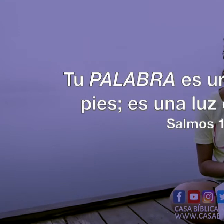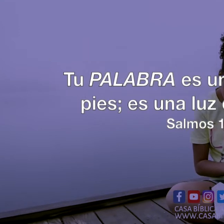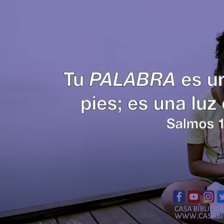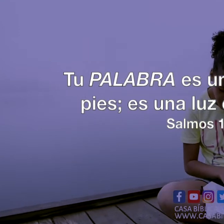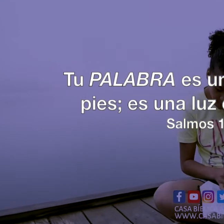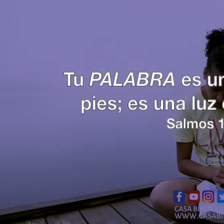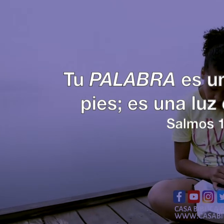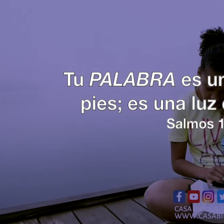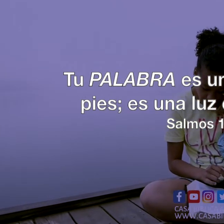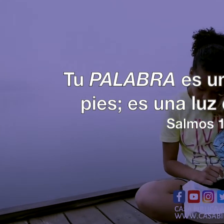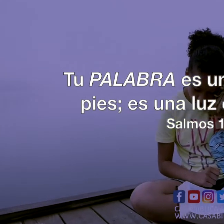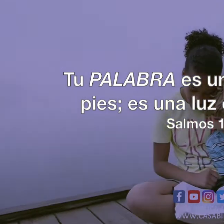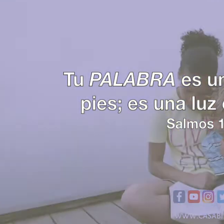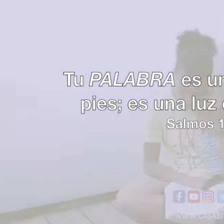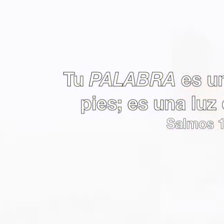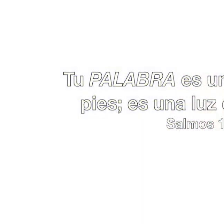ah